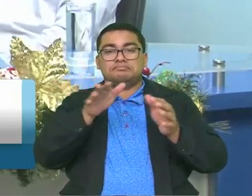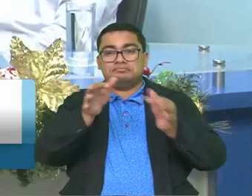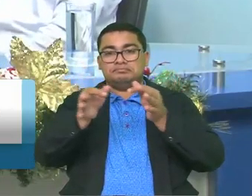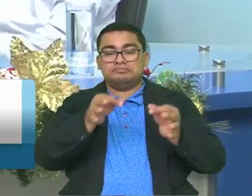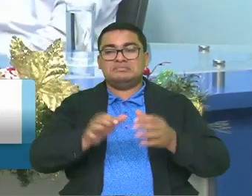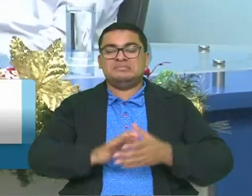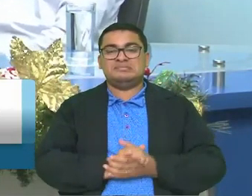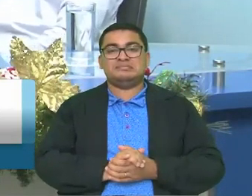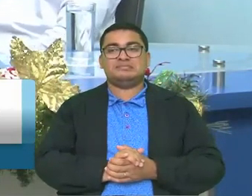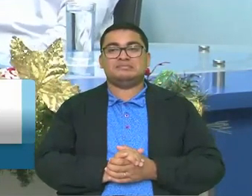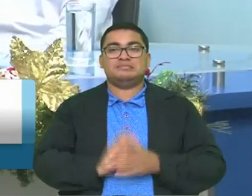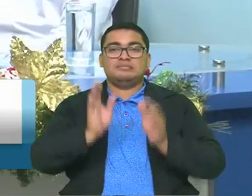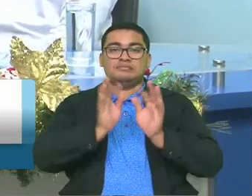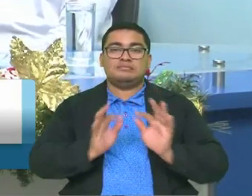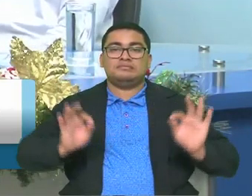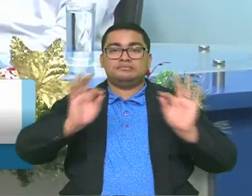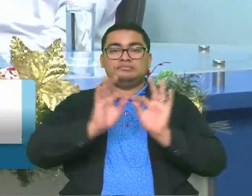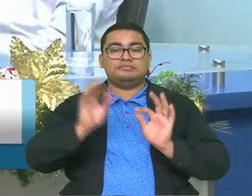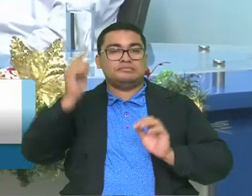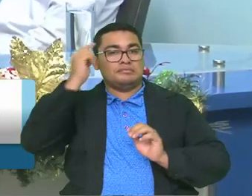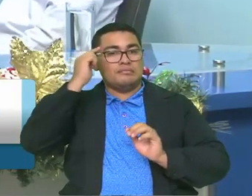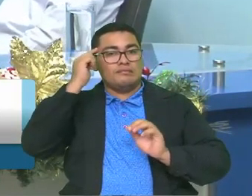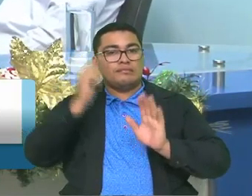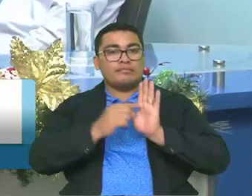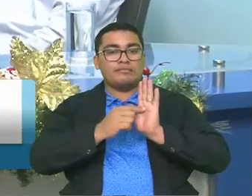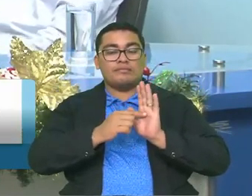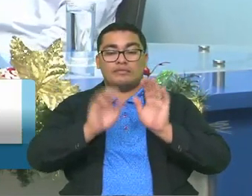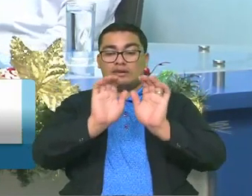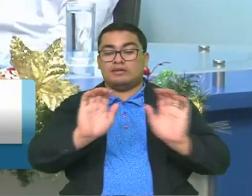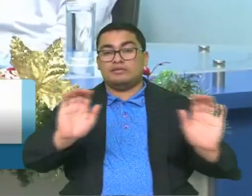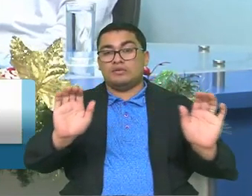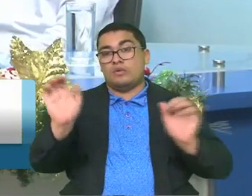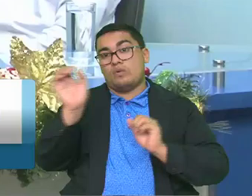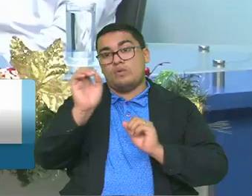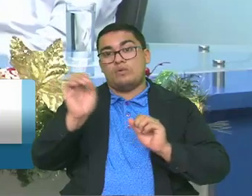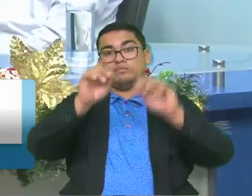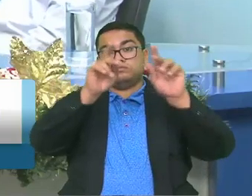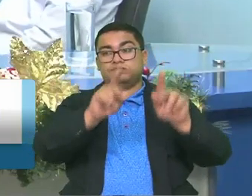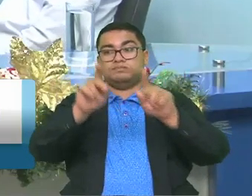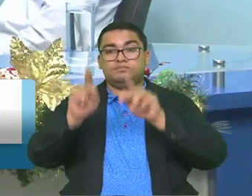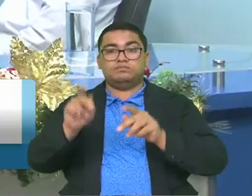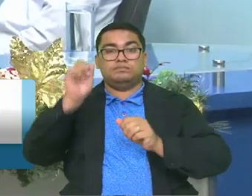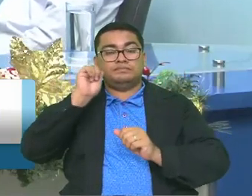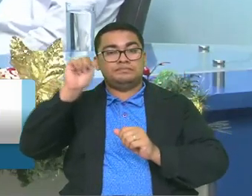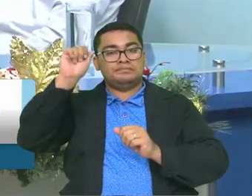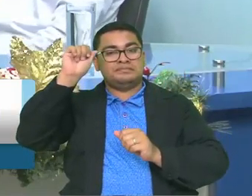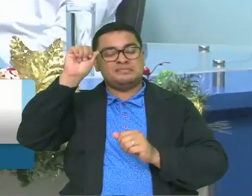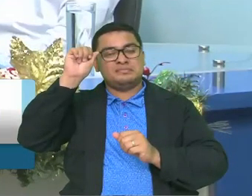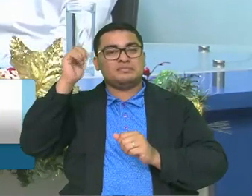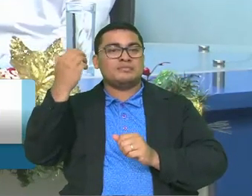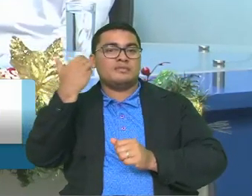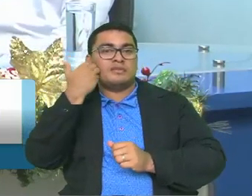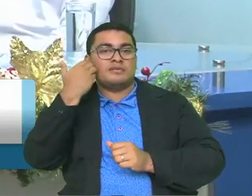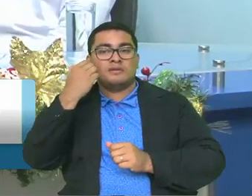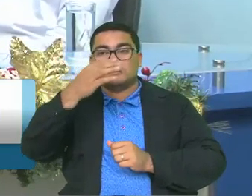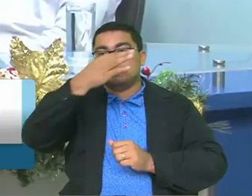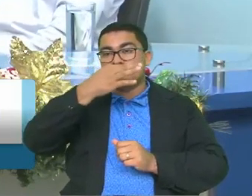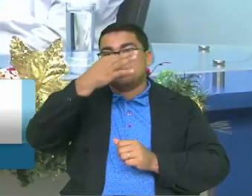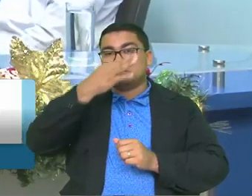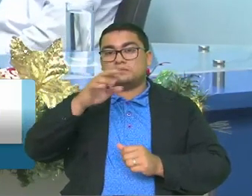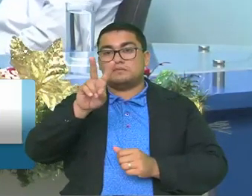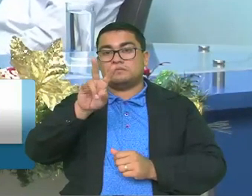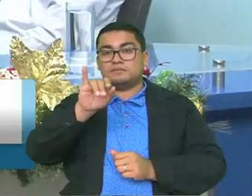proceso infeccioso sistémico, en este caso la afectación se produce muy localizada a lo que es del nervio óptico y por